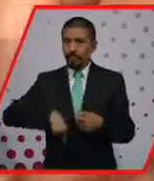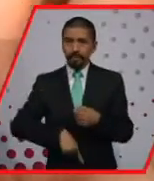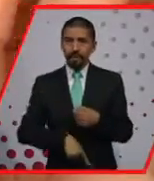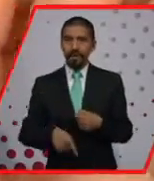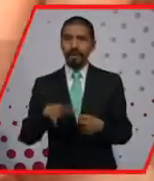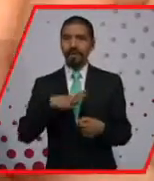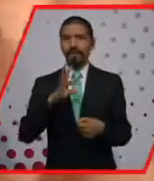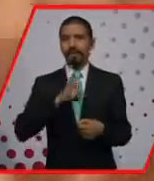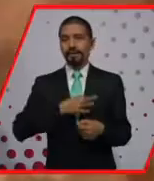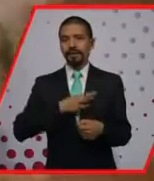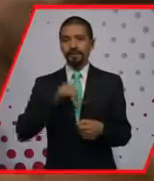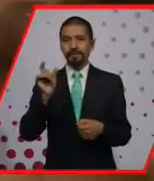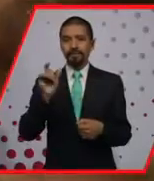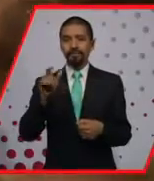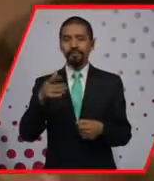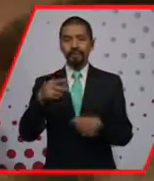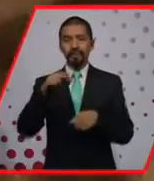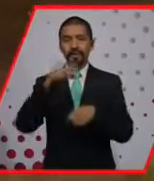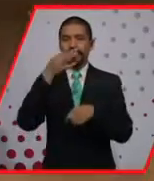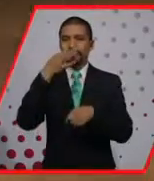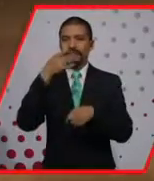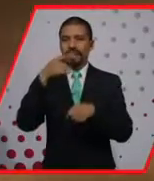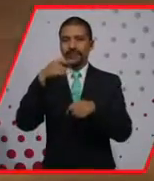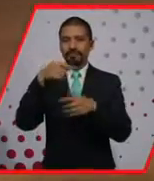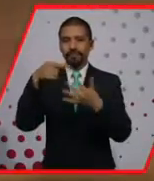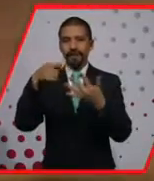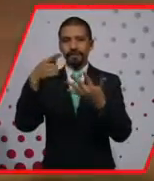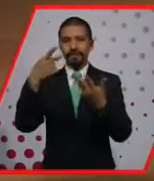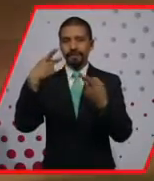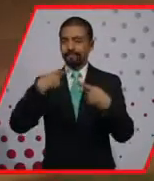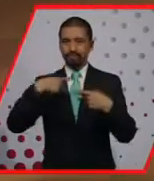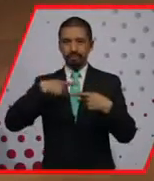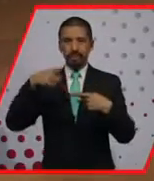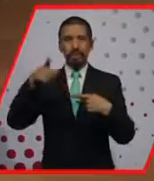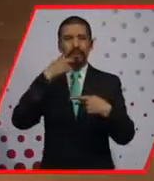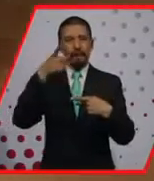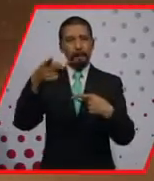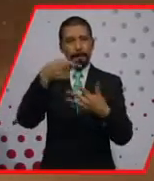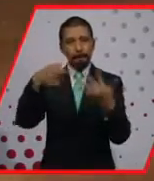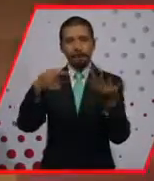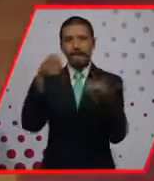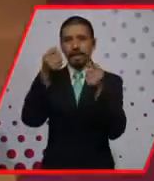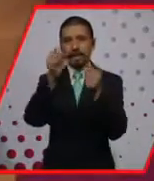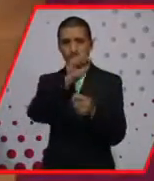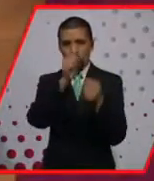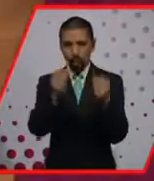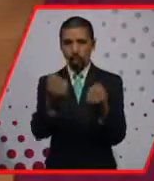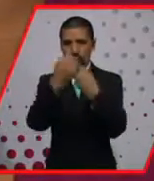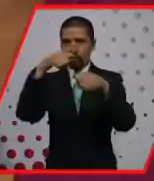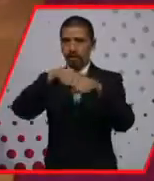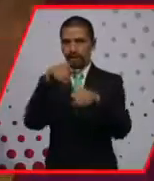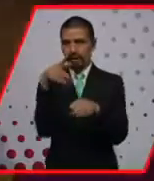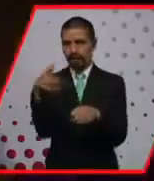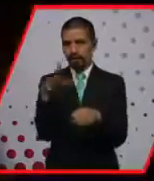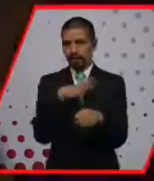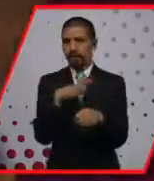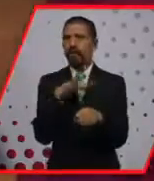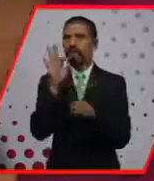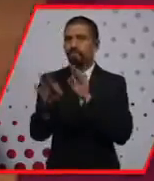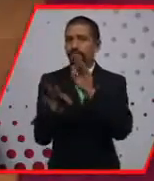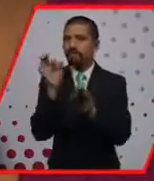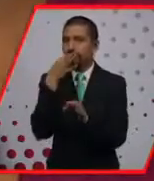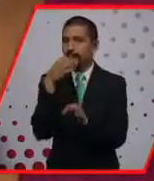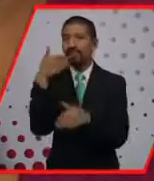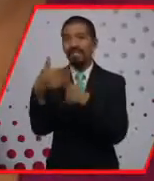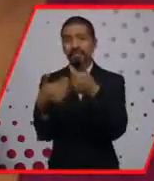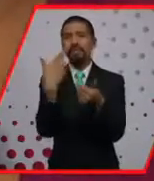administró medicamento de acuerdo a unas especificaciones de la clínica 21 del Seguro Social, pero no había mejoría. Empeoró,